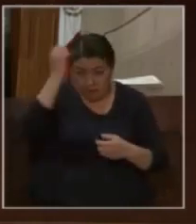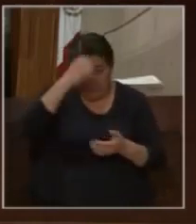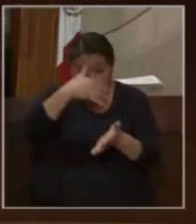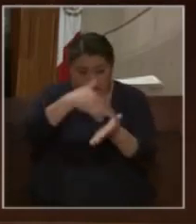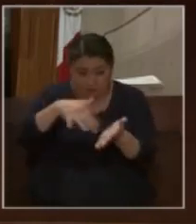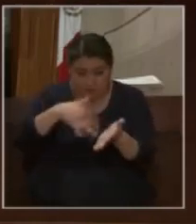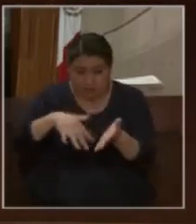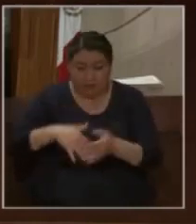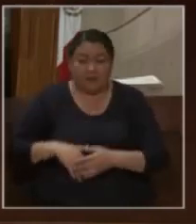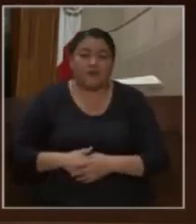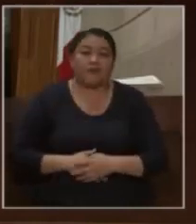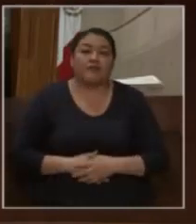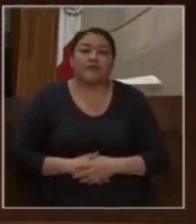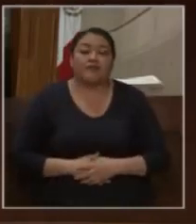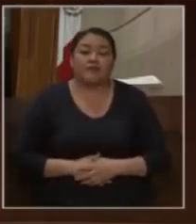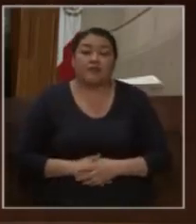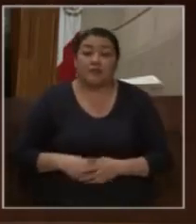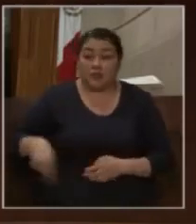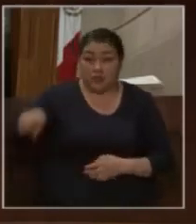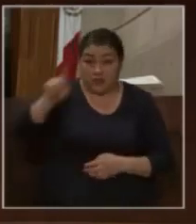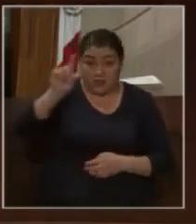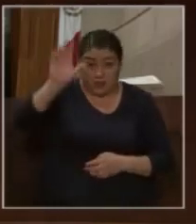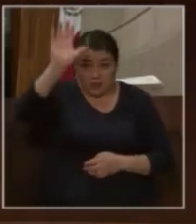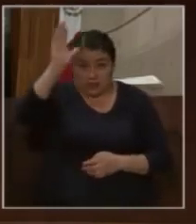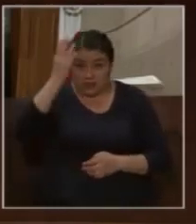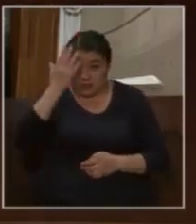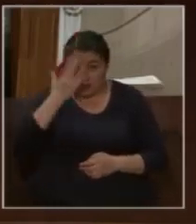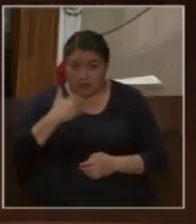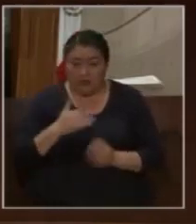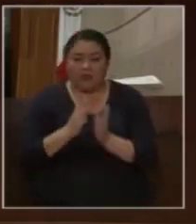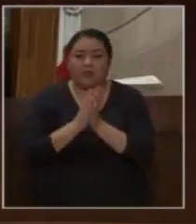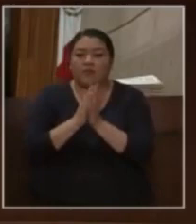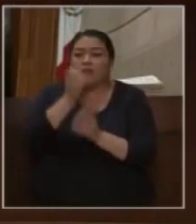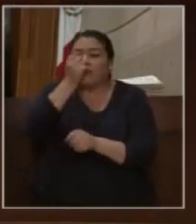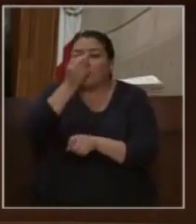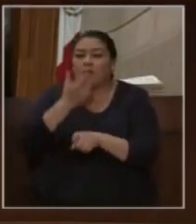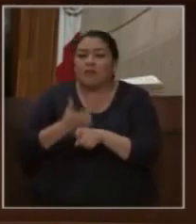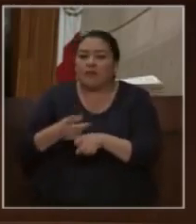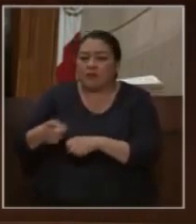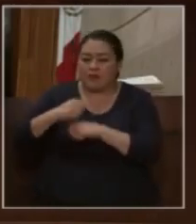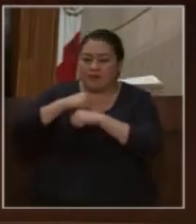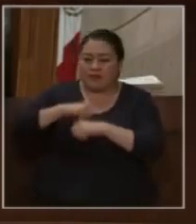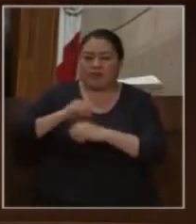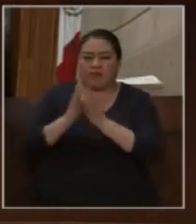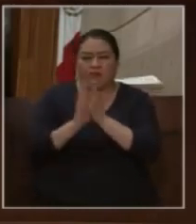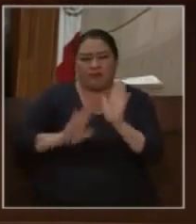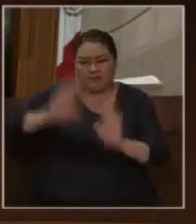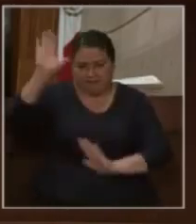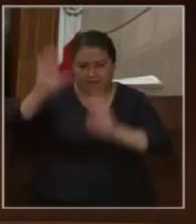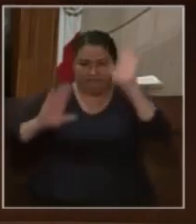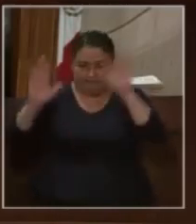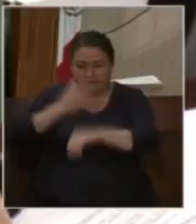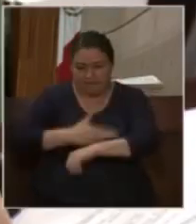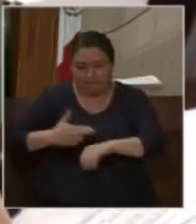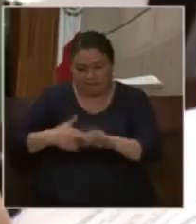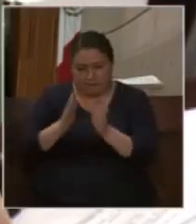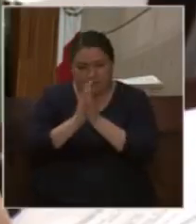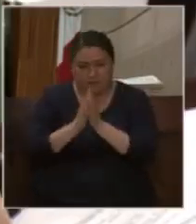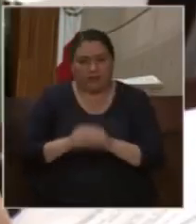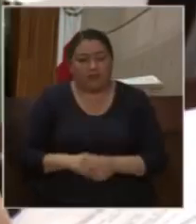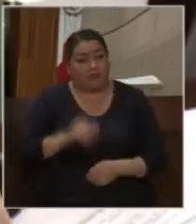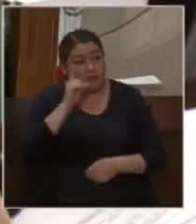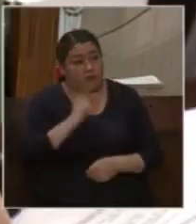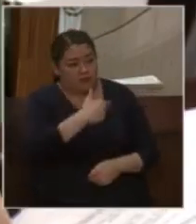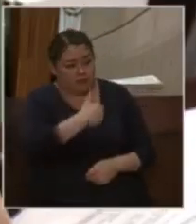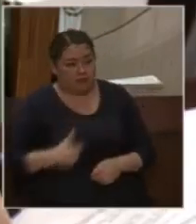de cuenta. A no haber intervención alguna, secretaria general, tome la votación que corresponda. Con su